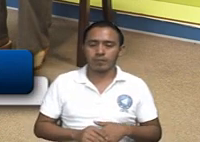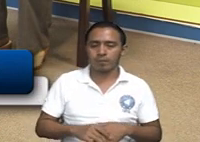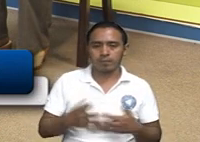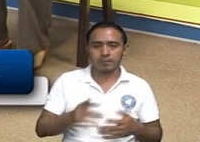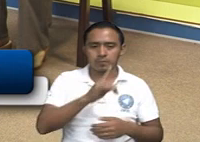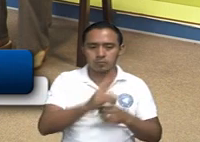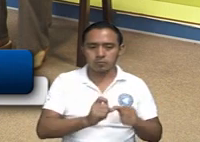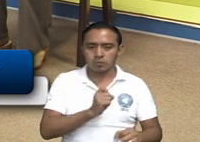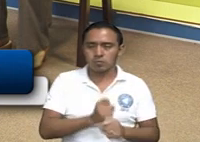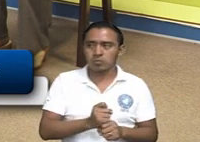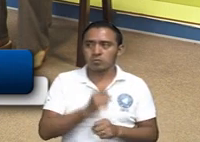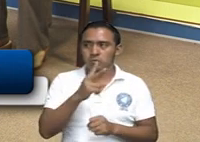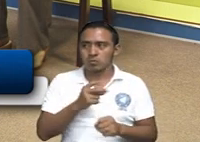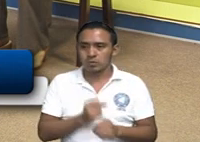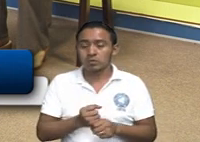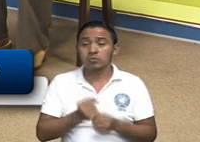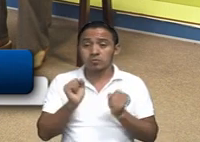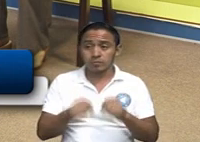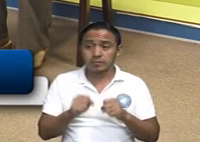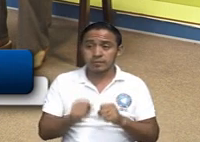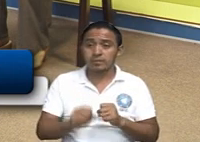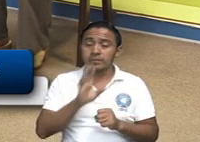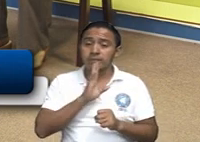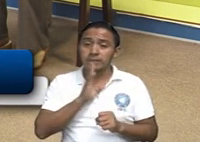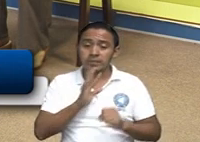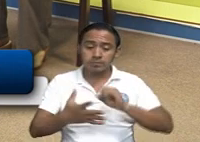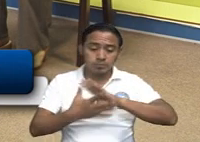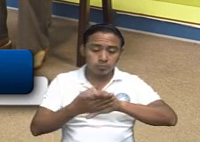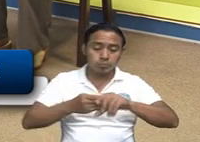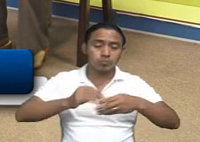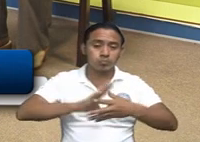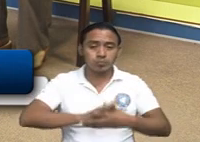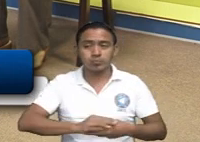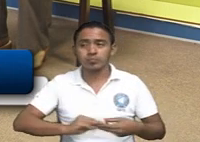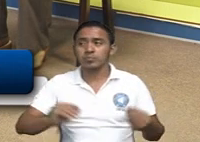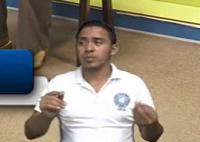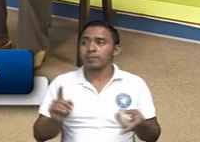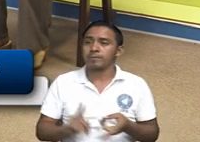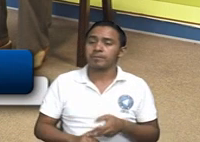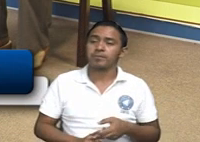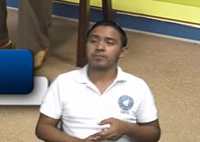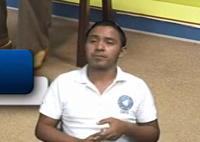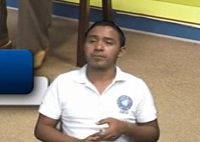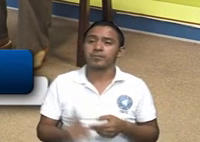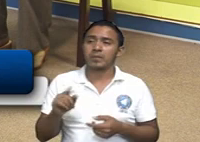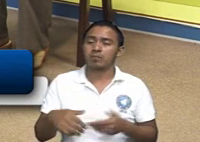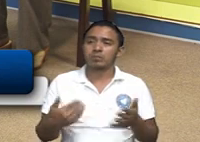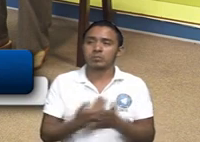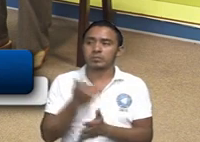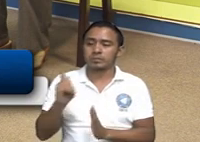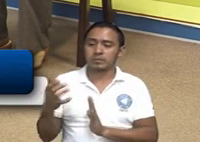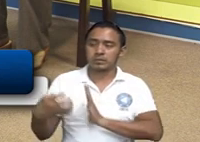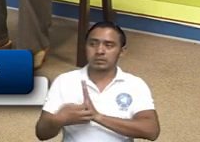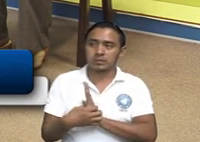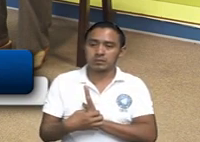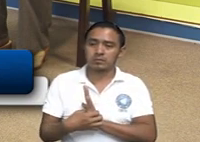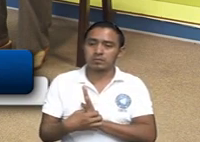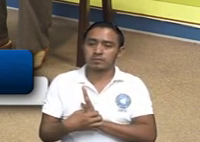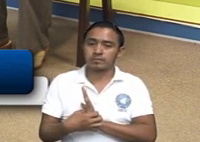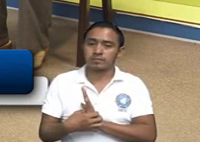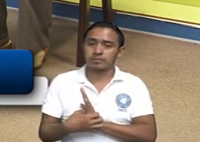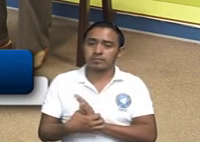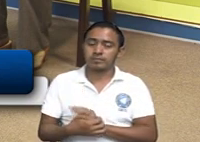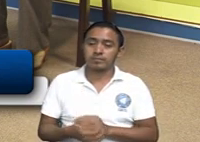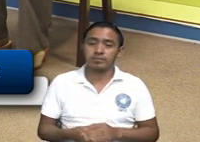año, dos años, ya puedes ir hablándole con cuentos, puedes hablárselo. Ahora que la tecnología es buena, les digo yo siempre,